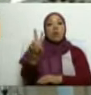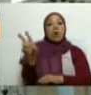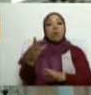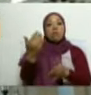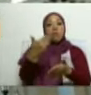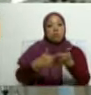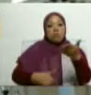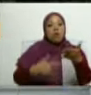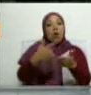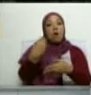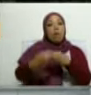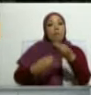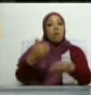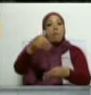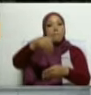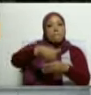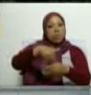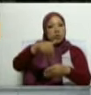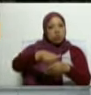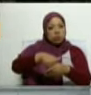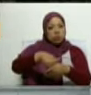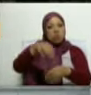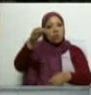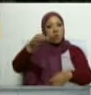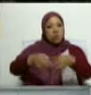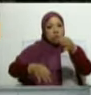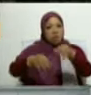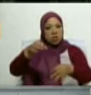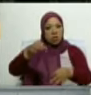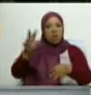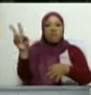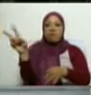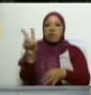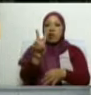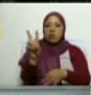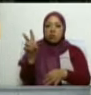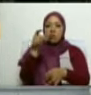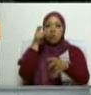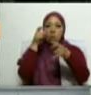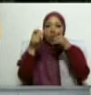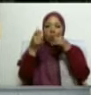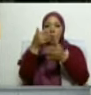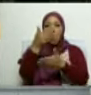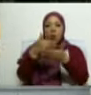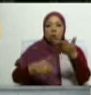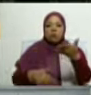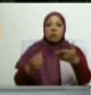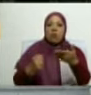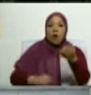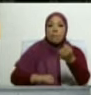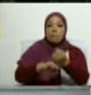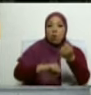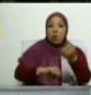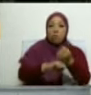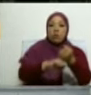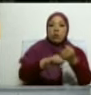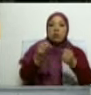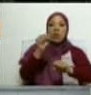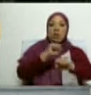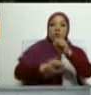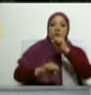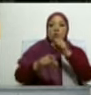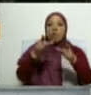su derecho al sufragio. El Tribunal Supremo de Justicia de Venezuela emitió una declaración de amparo en defensa del